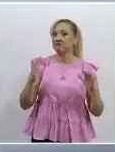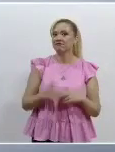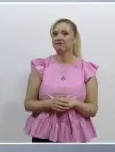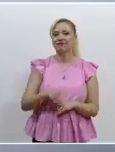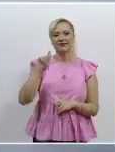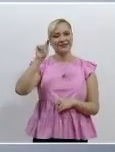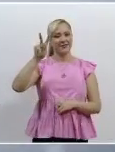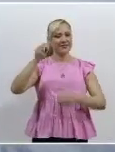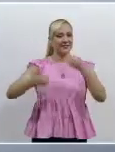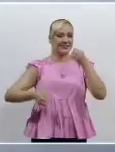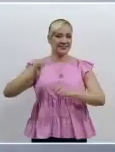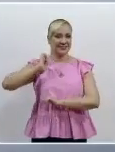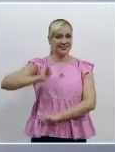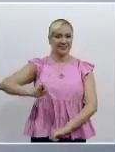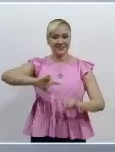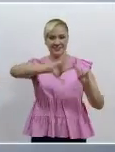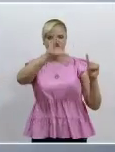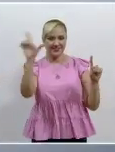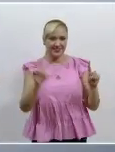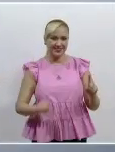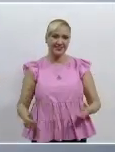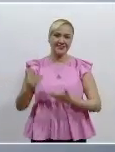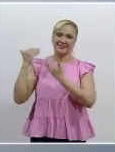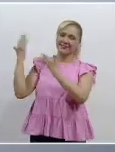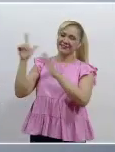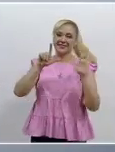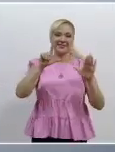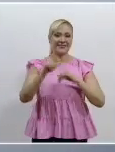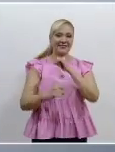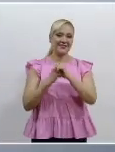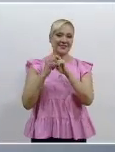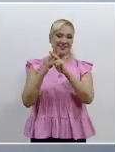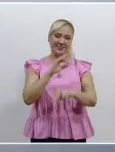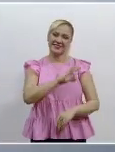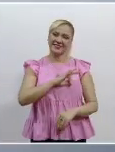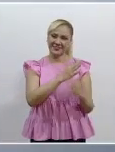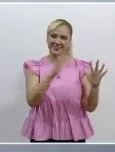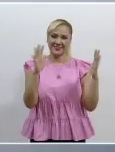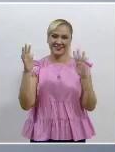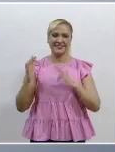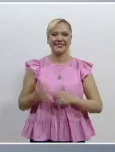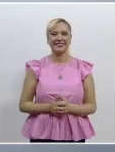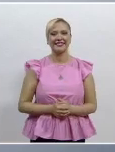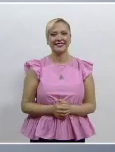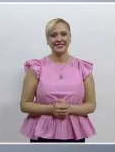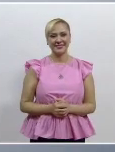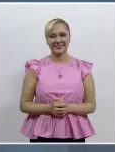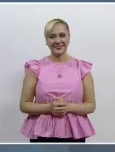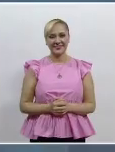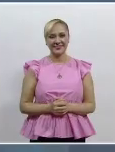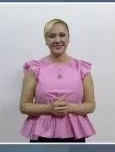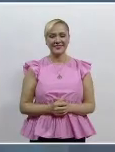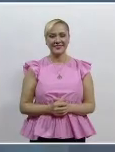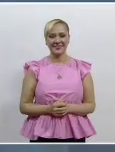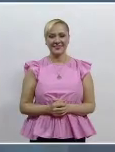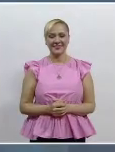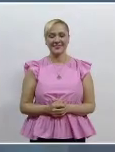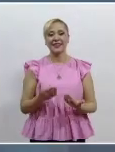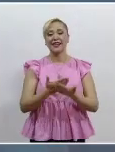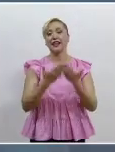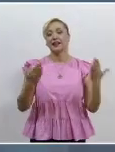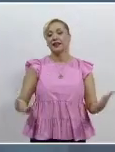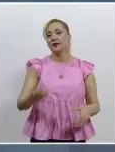Justicia TV. 17 años siendo el canal del Poder Judicial de la Federación. En